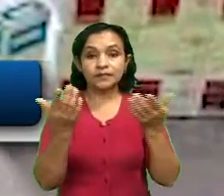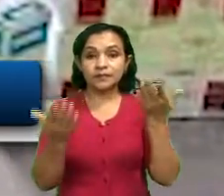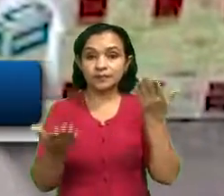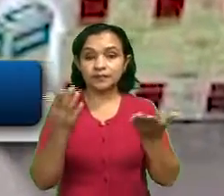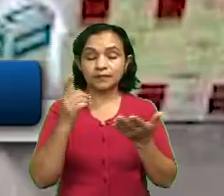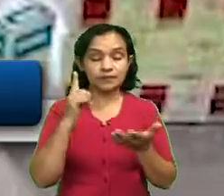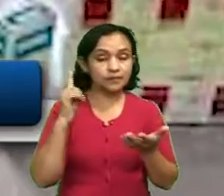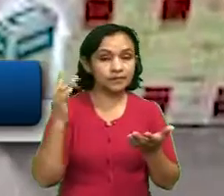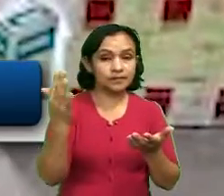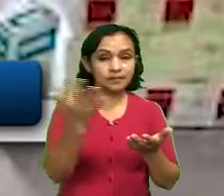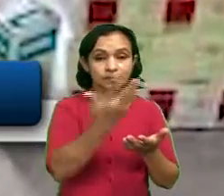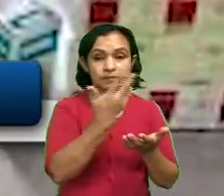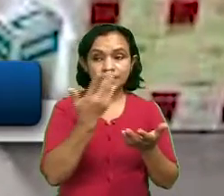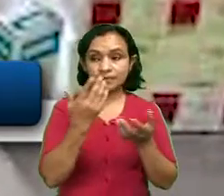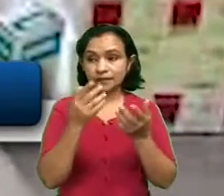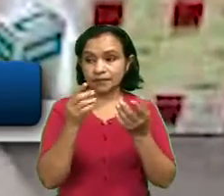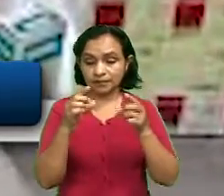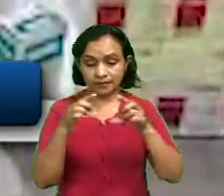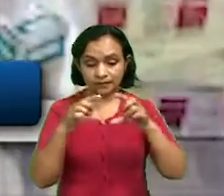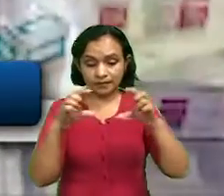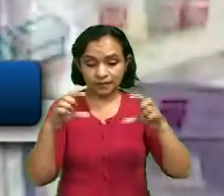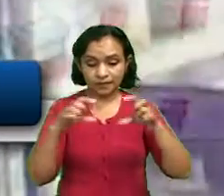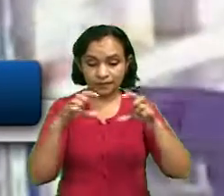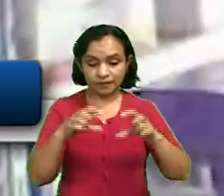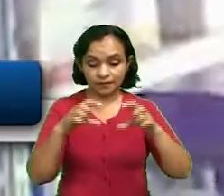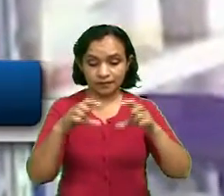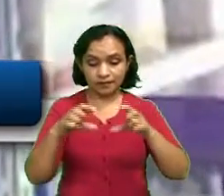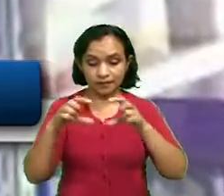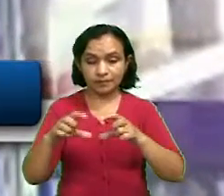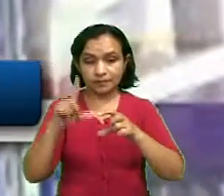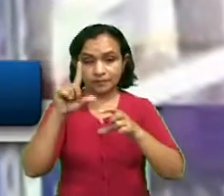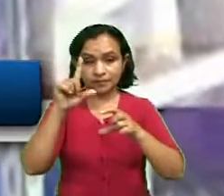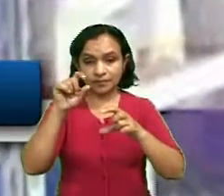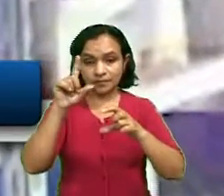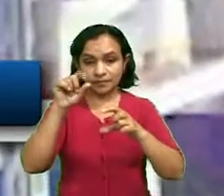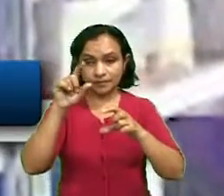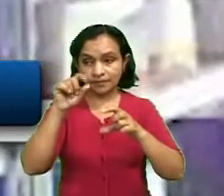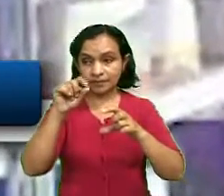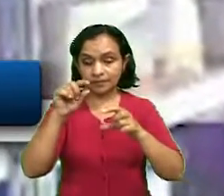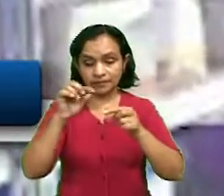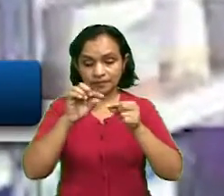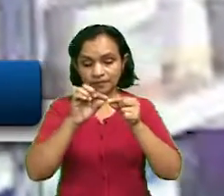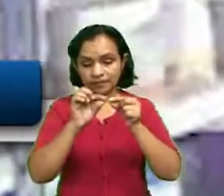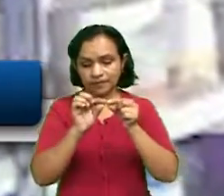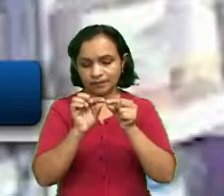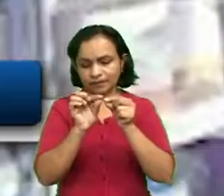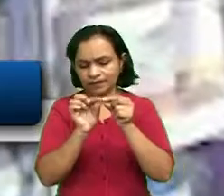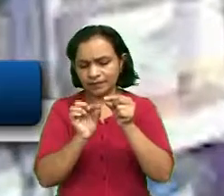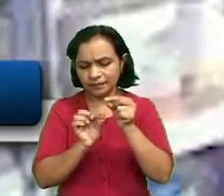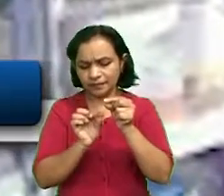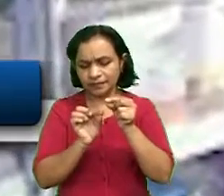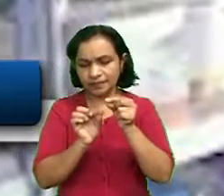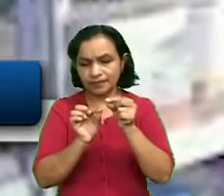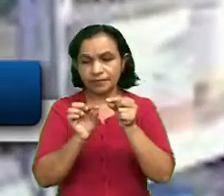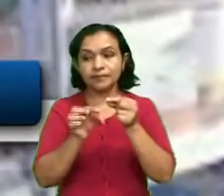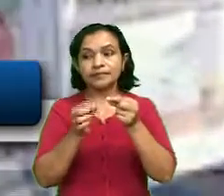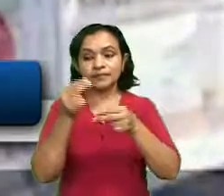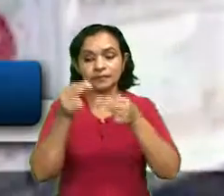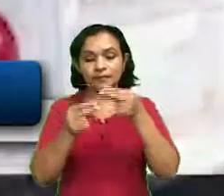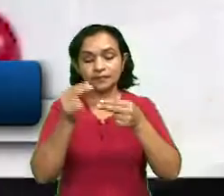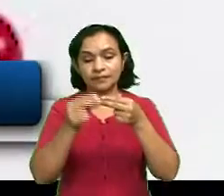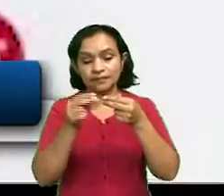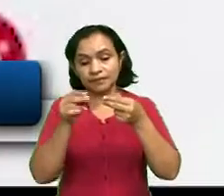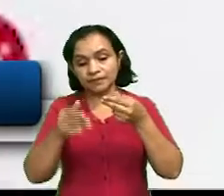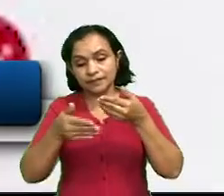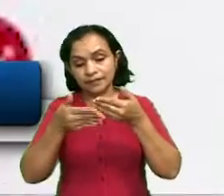Porque igual los blisters donde vienen las pastillas, que vienen blister de 10, igual en un borde o a veces debajo de la indicación en el